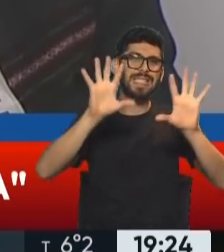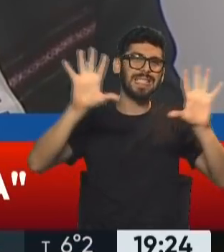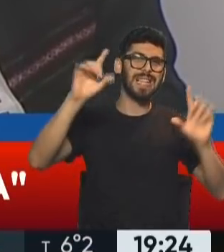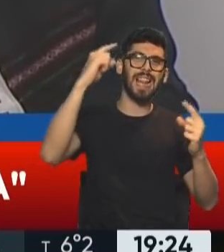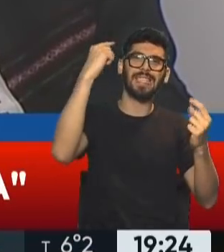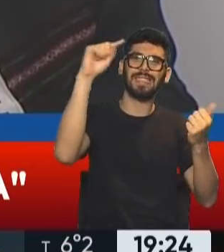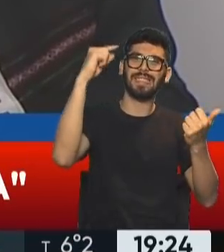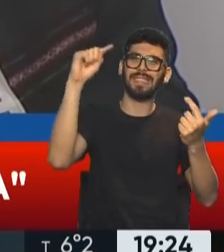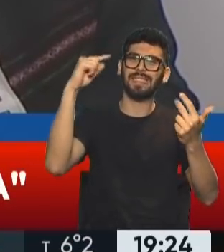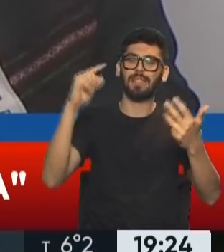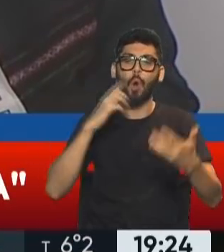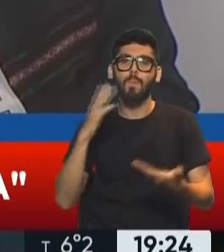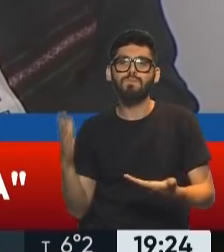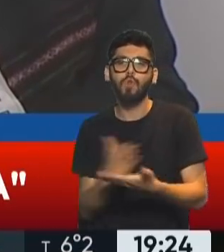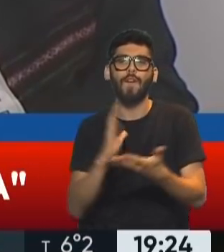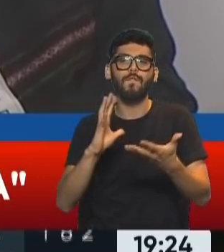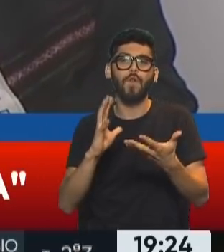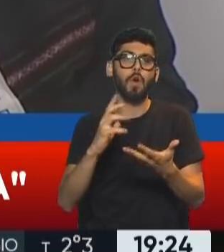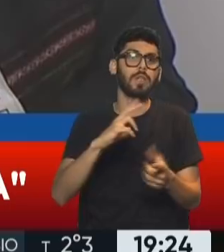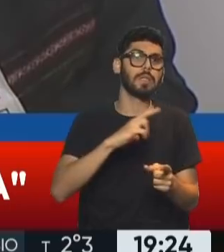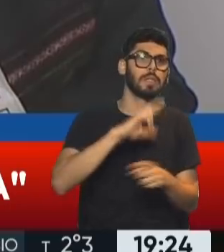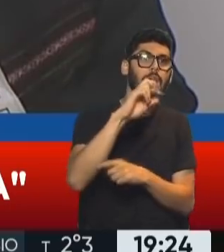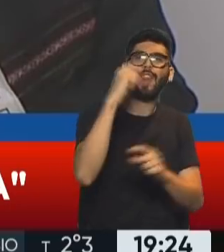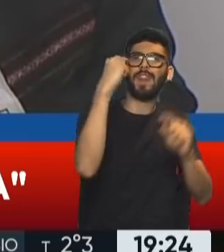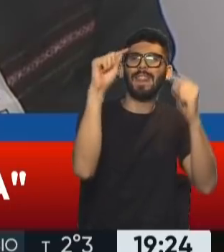en sus formas de producción y de acumulación de riqueza.